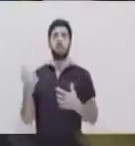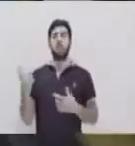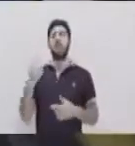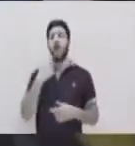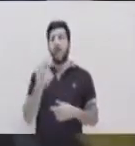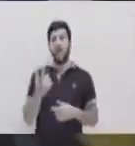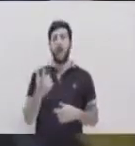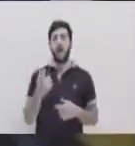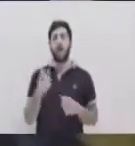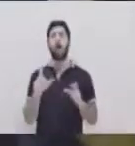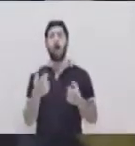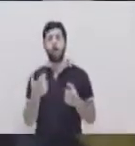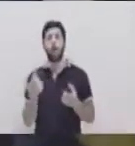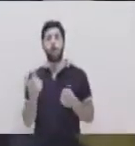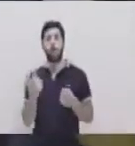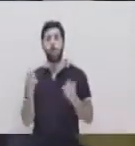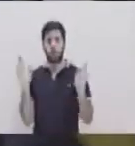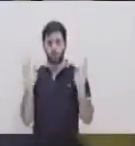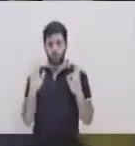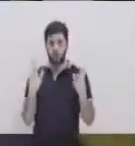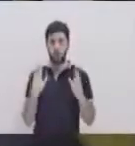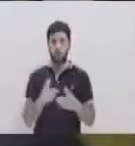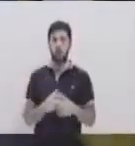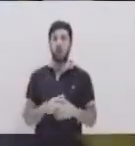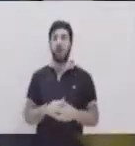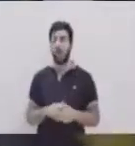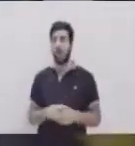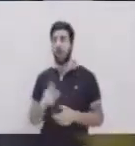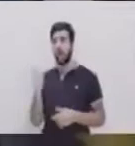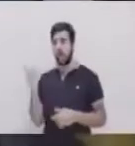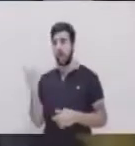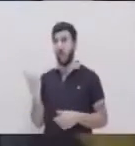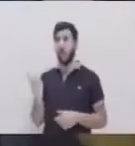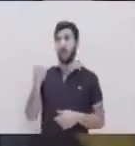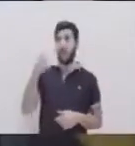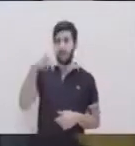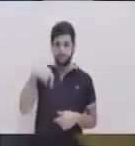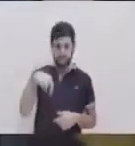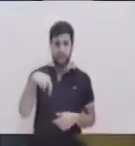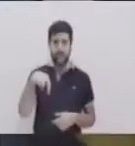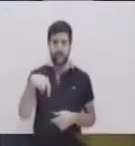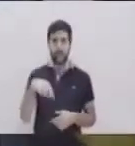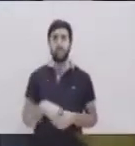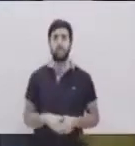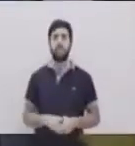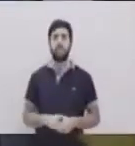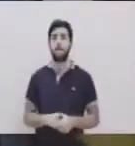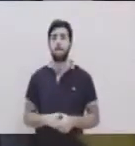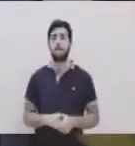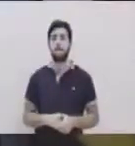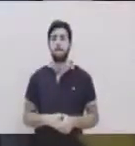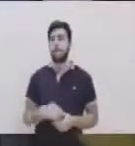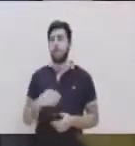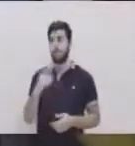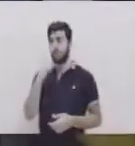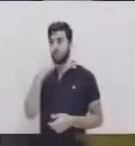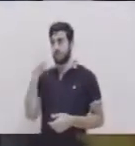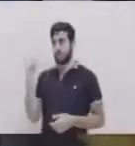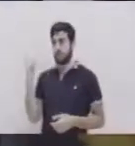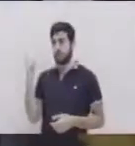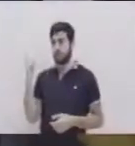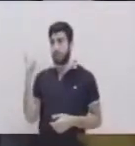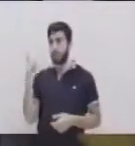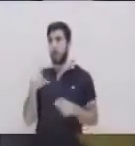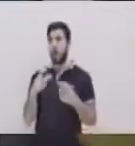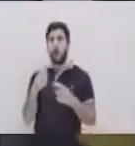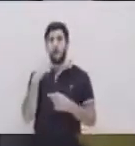La P. Va. Entonces la P se va a utilizar la forma de la boca en esta posición